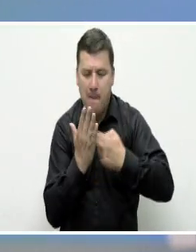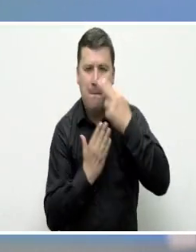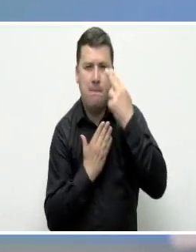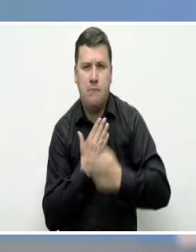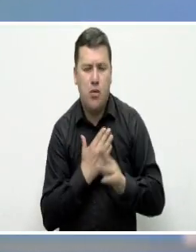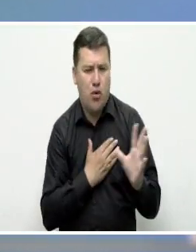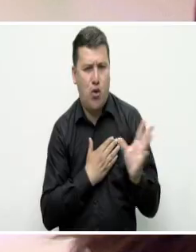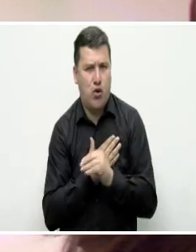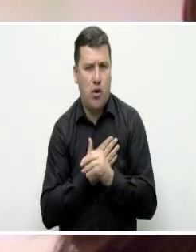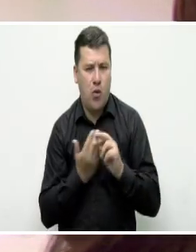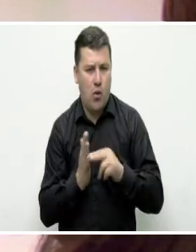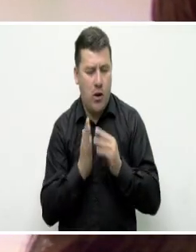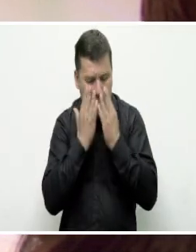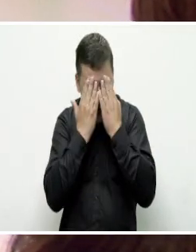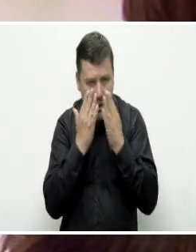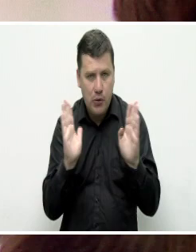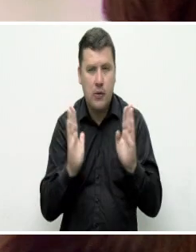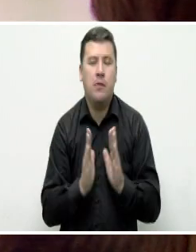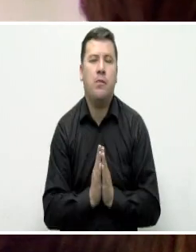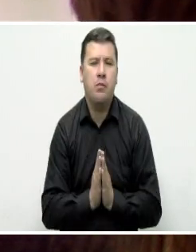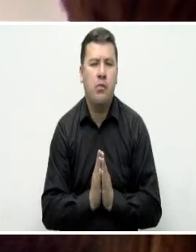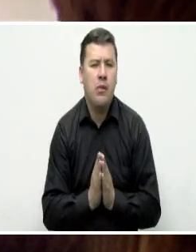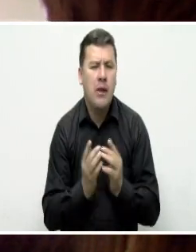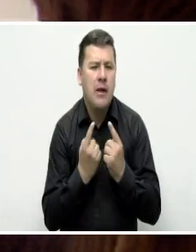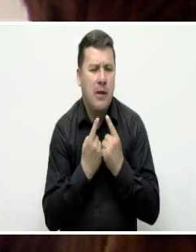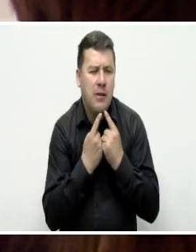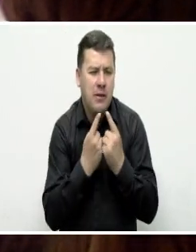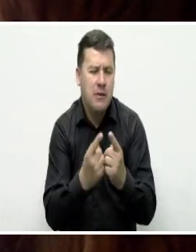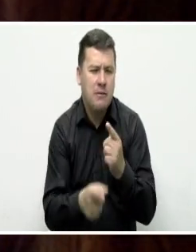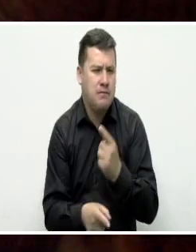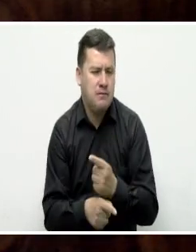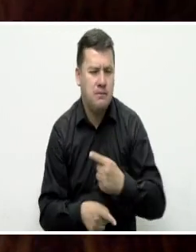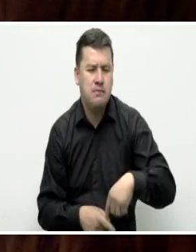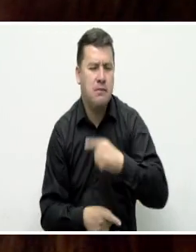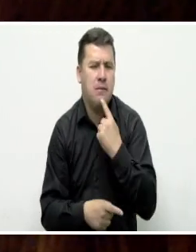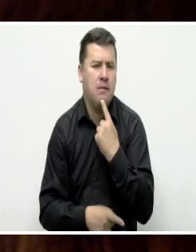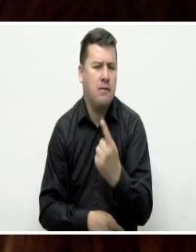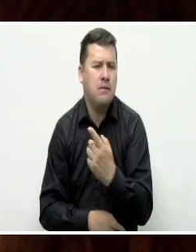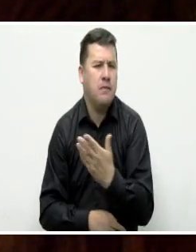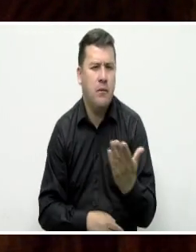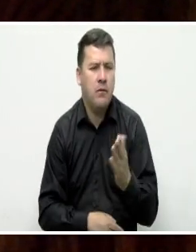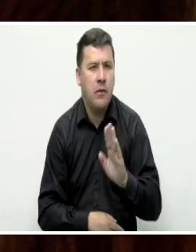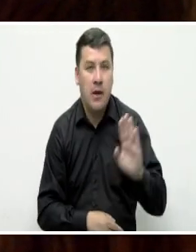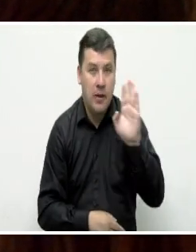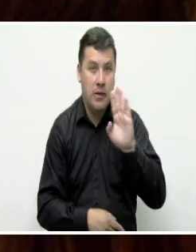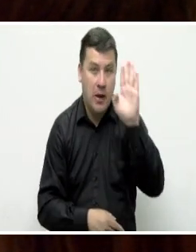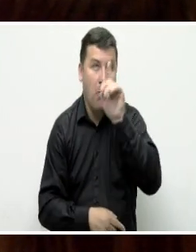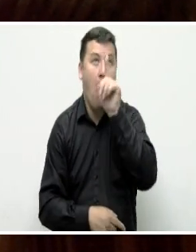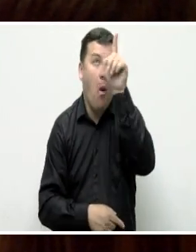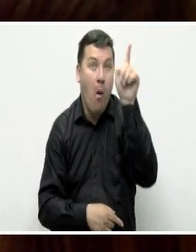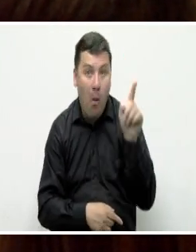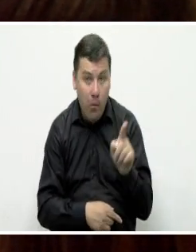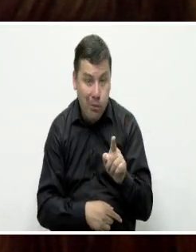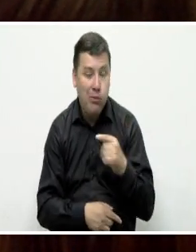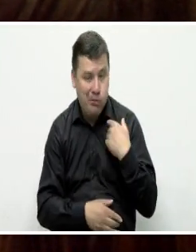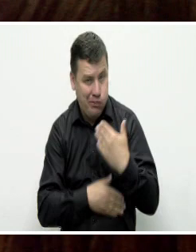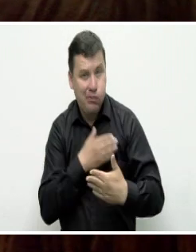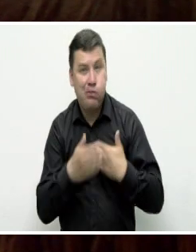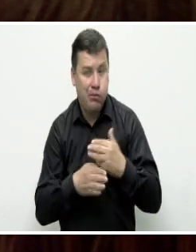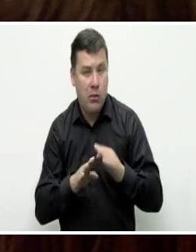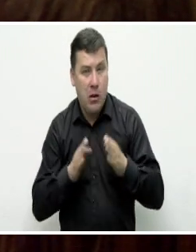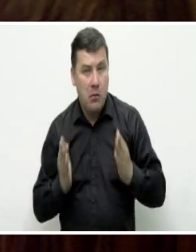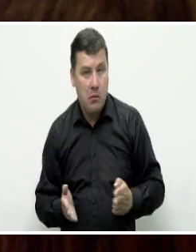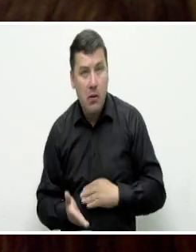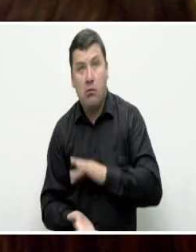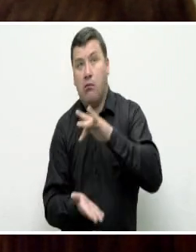de Todos Somos Democracia. Pero bueno, les decía que estamos con los departamentos. Con ellos adelantamos esas mesas